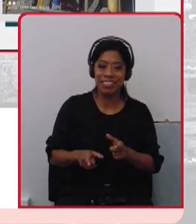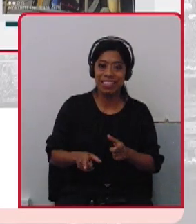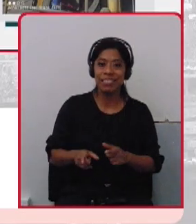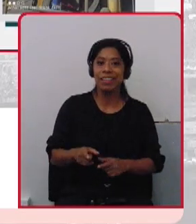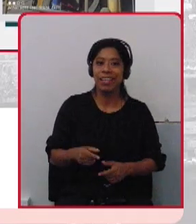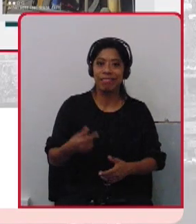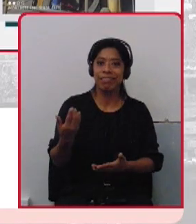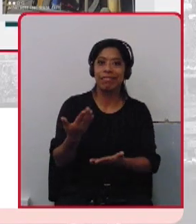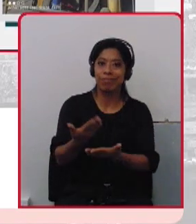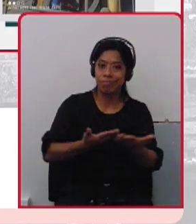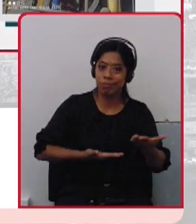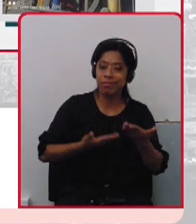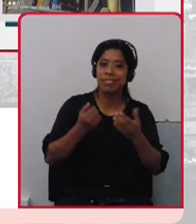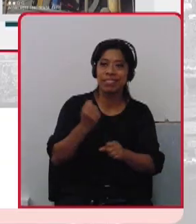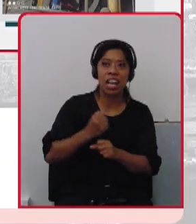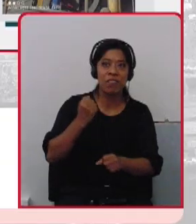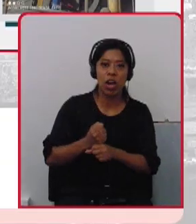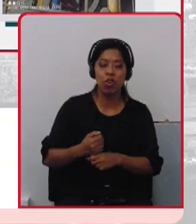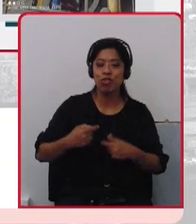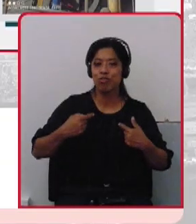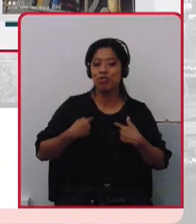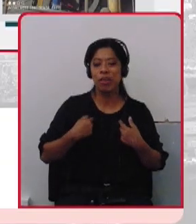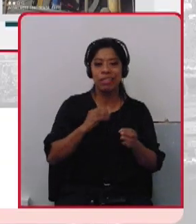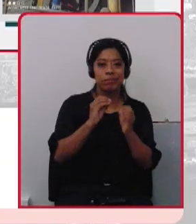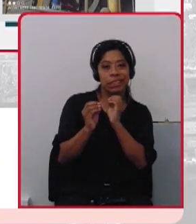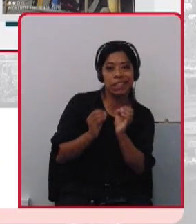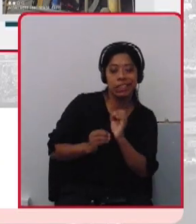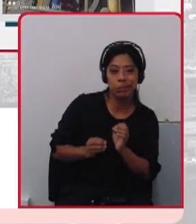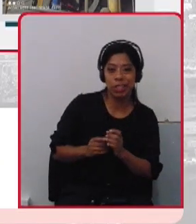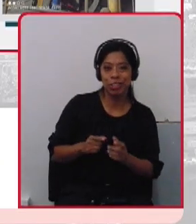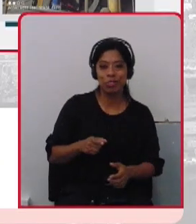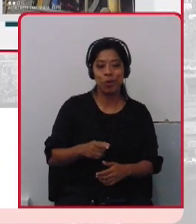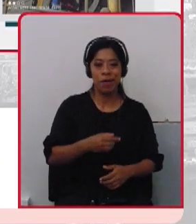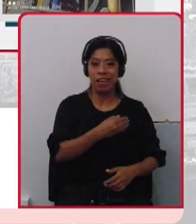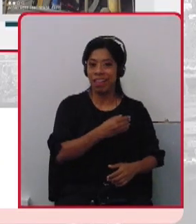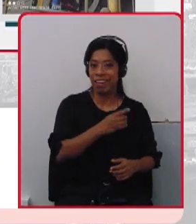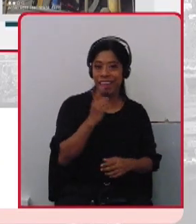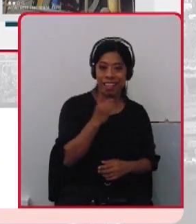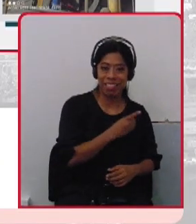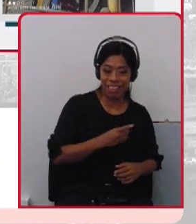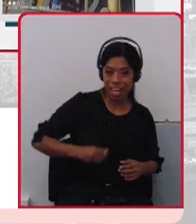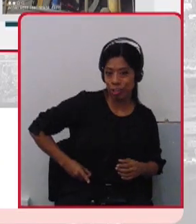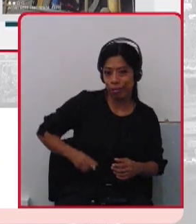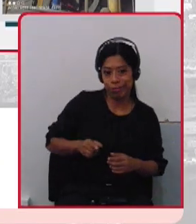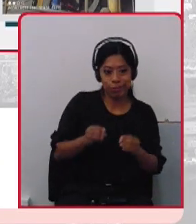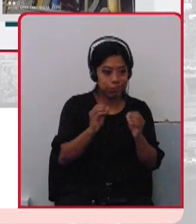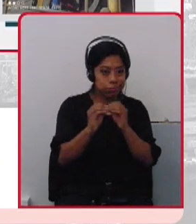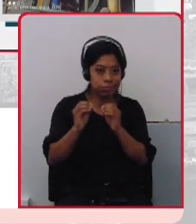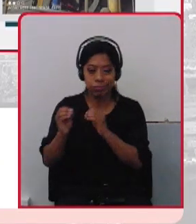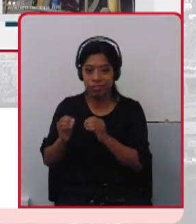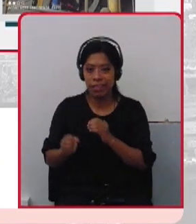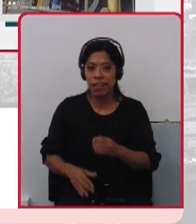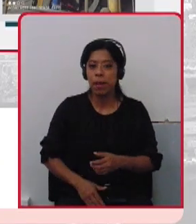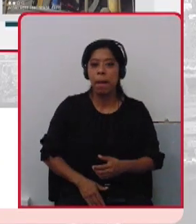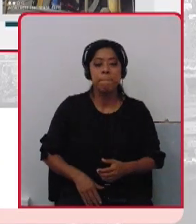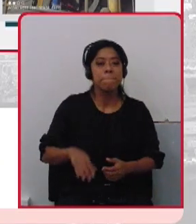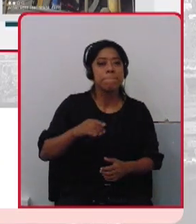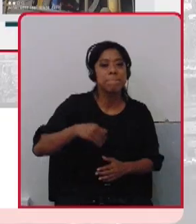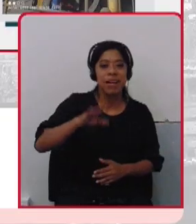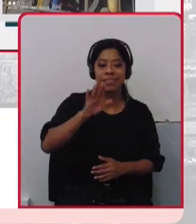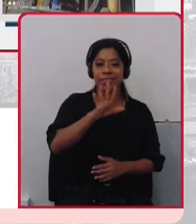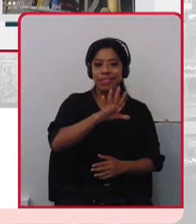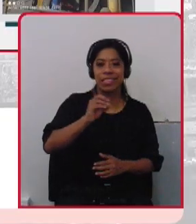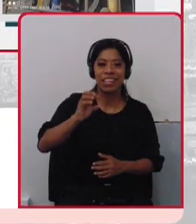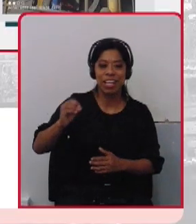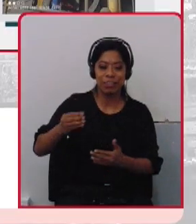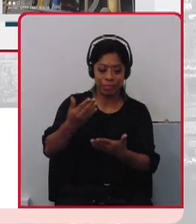de trabajo, yo soy un personal de mantenimiento, dirijo la estrategia de mantenimiento, disparamos más de 500 órdenes de